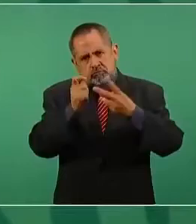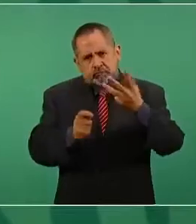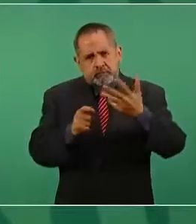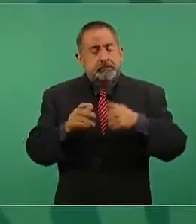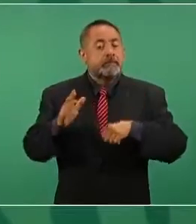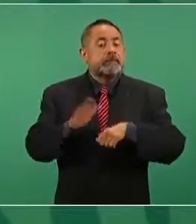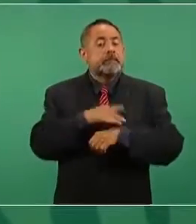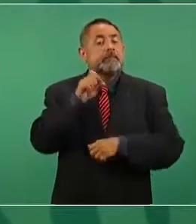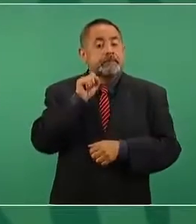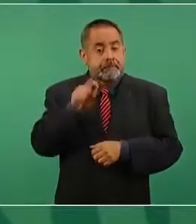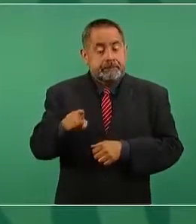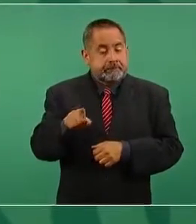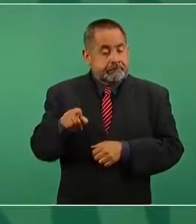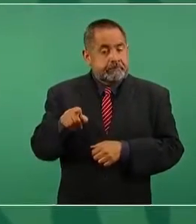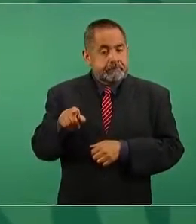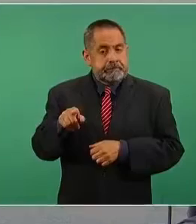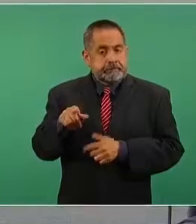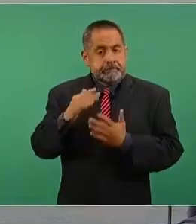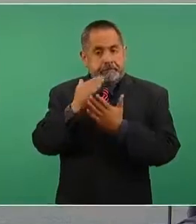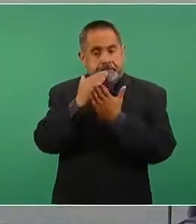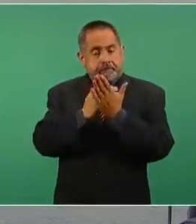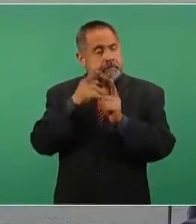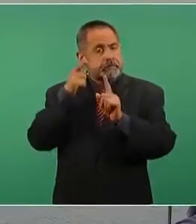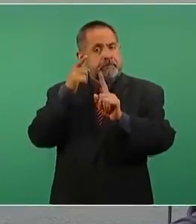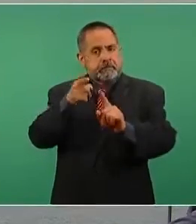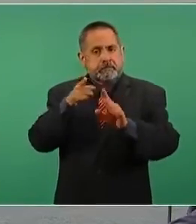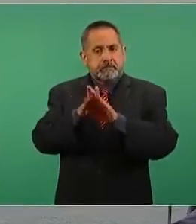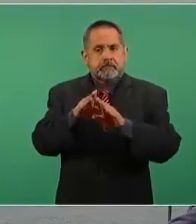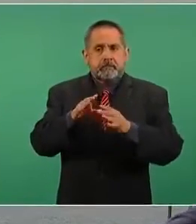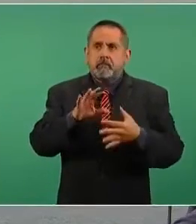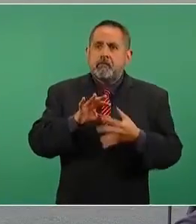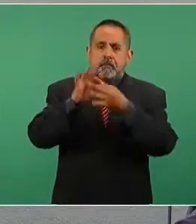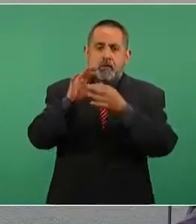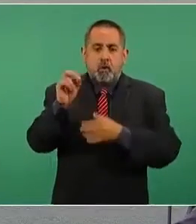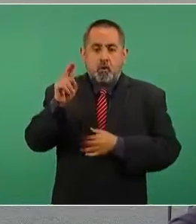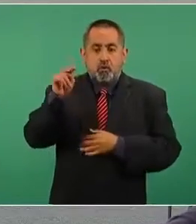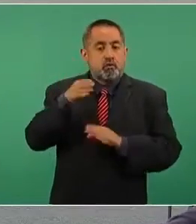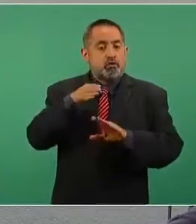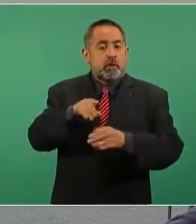porque también esta agenda que tiene que ver con Naciones Unidas